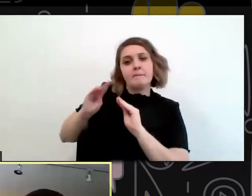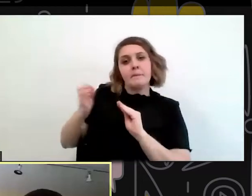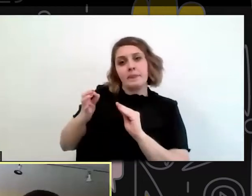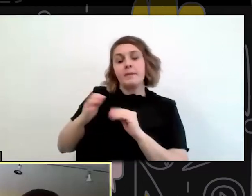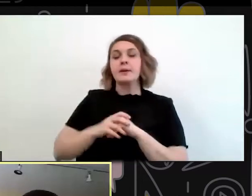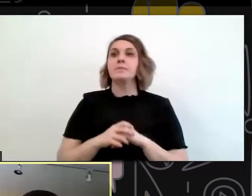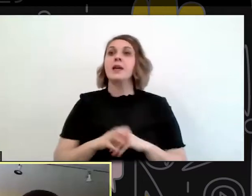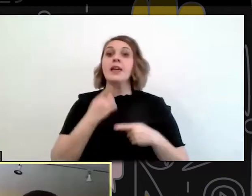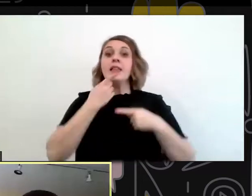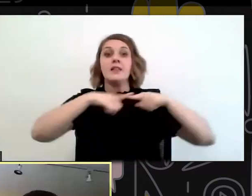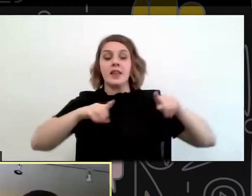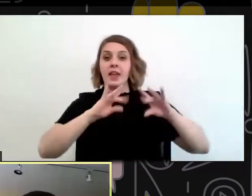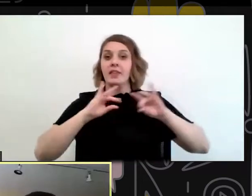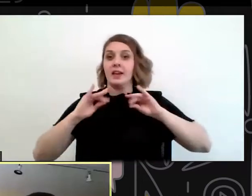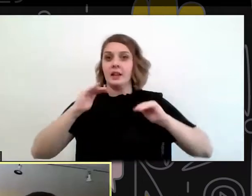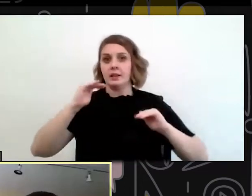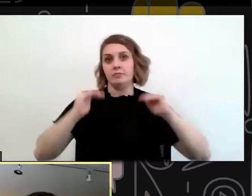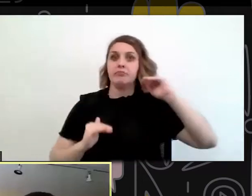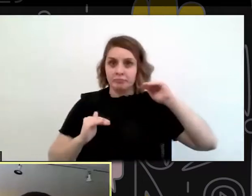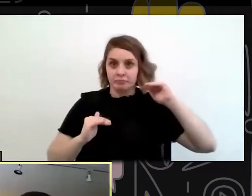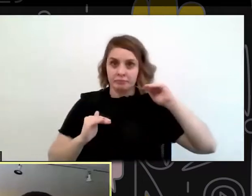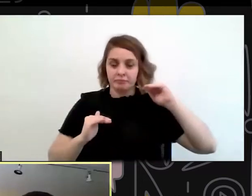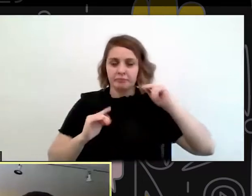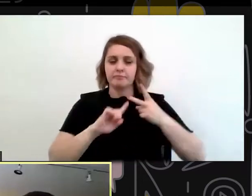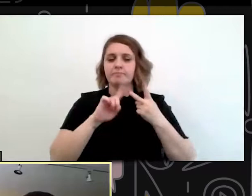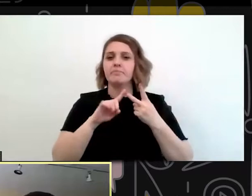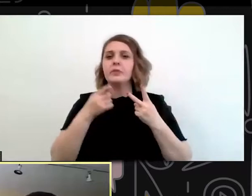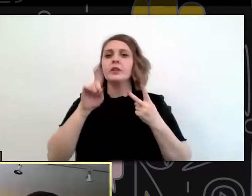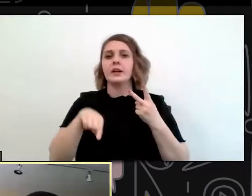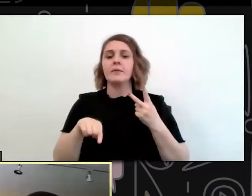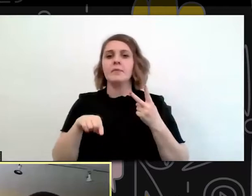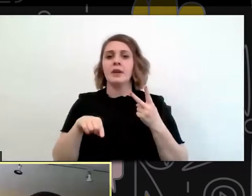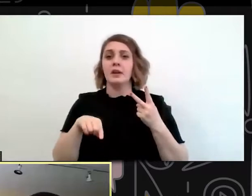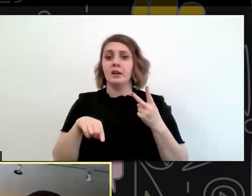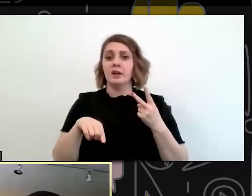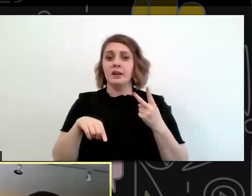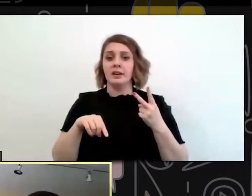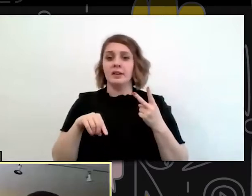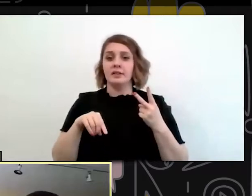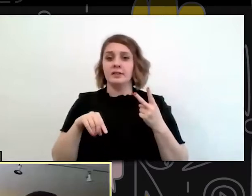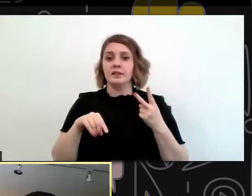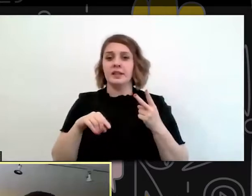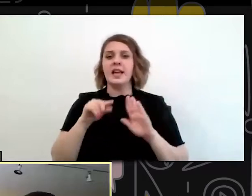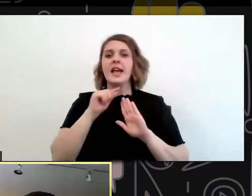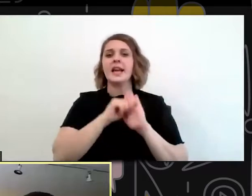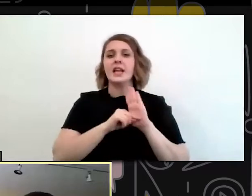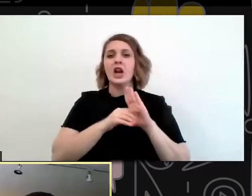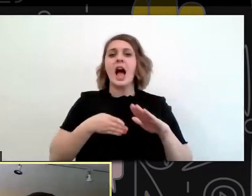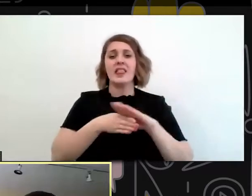junto a la brecha digital como reto, hemos encontrado una escasa presencia de criterios de